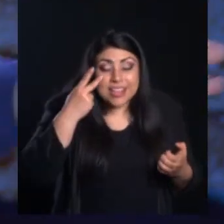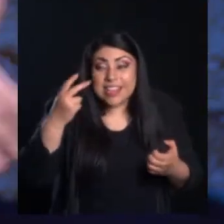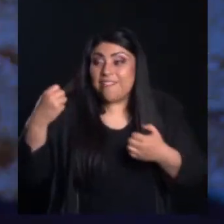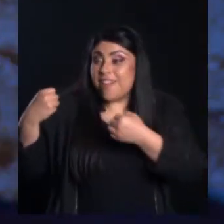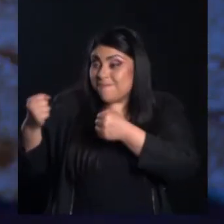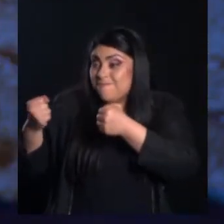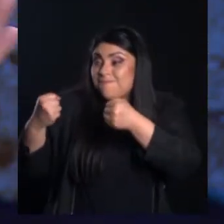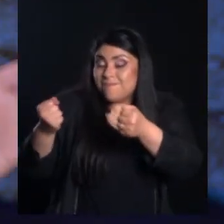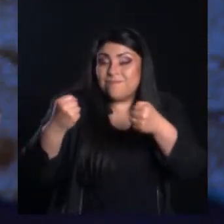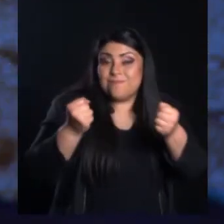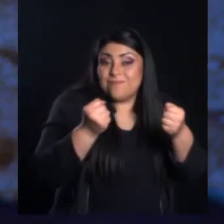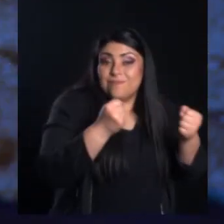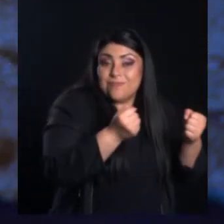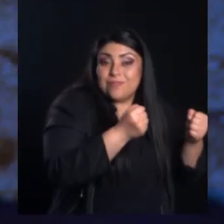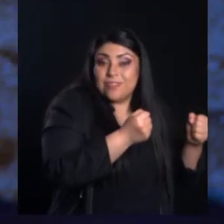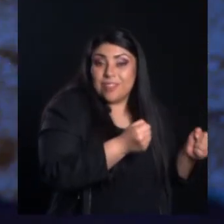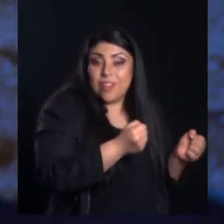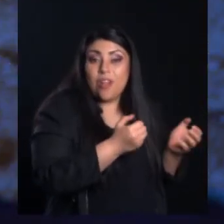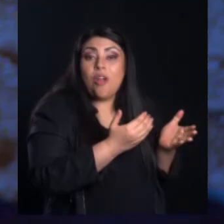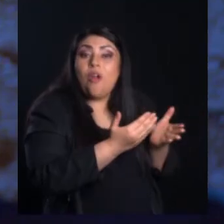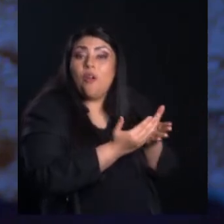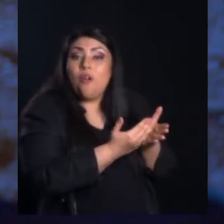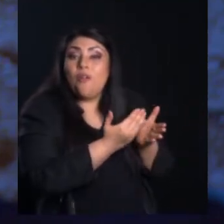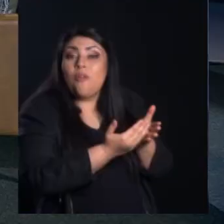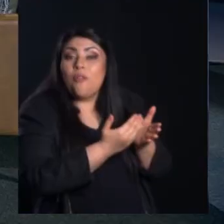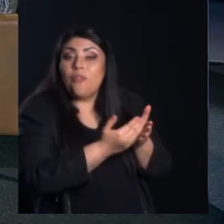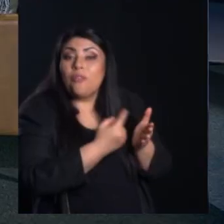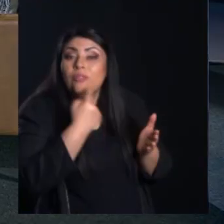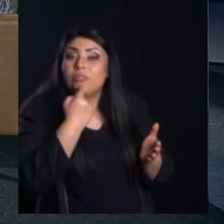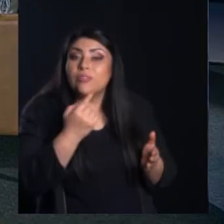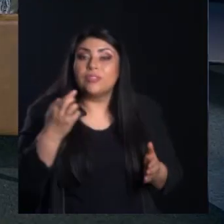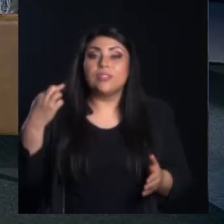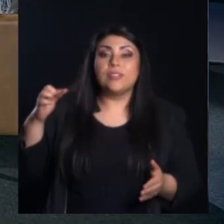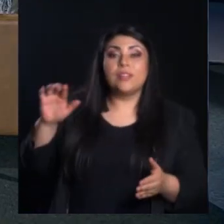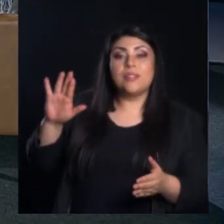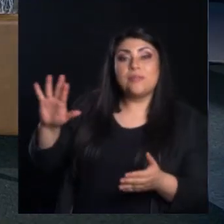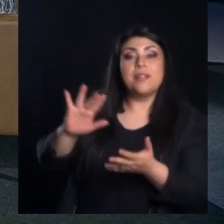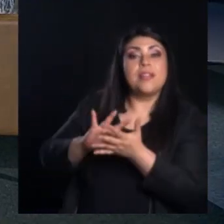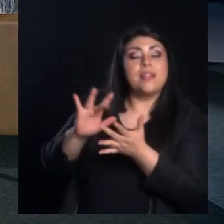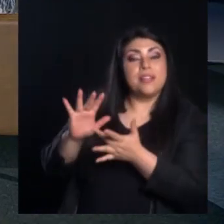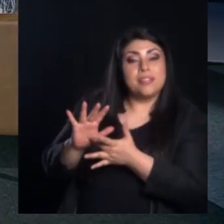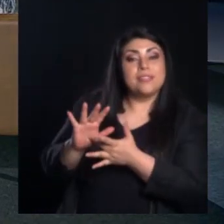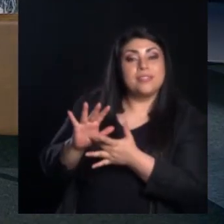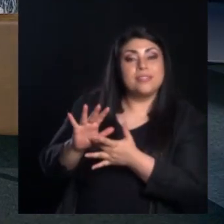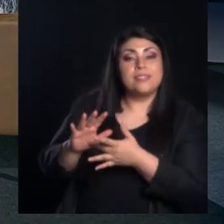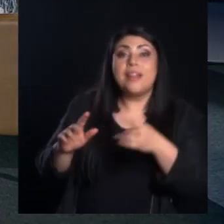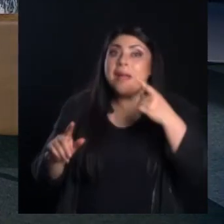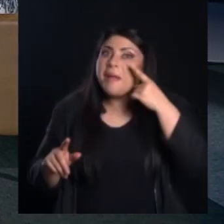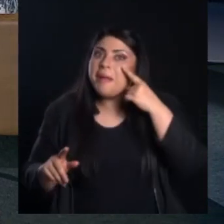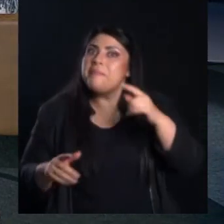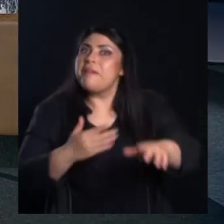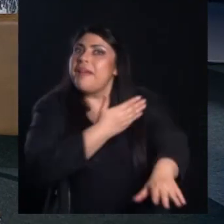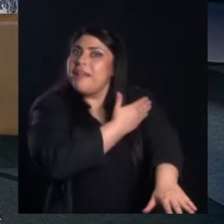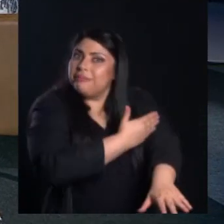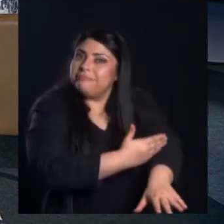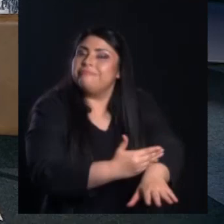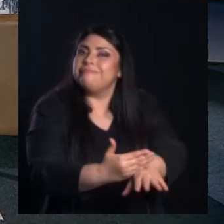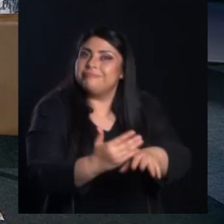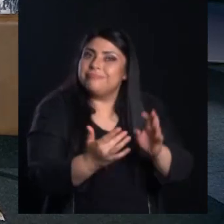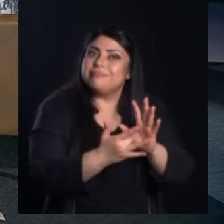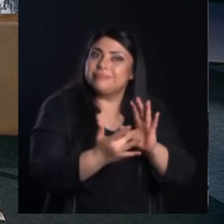como aquí lo mencionan en este caso para jesús así es y lo que me gusta de la historia de jesús es